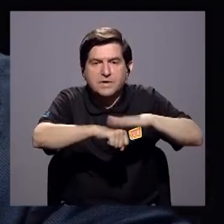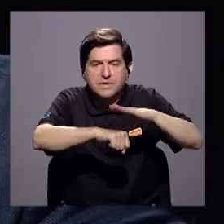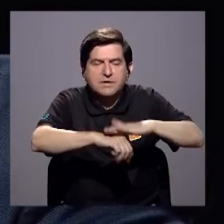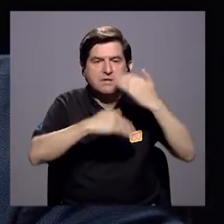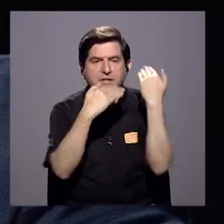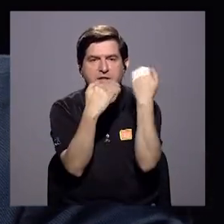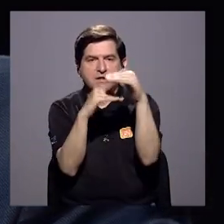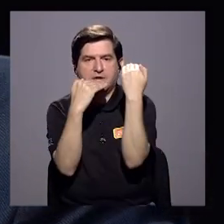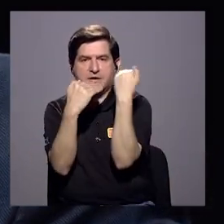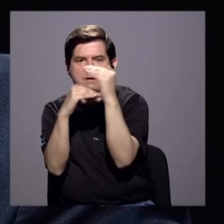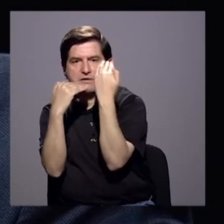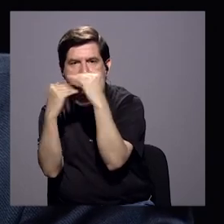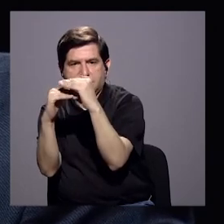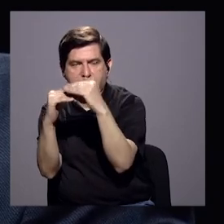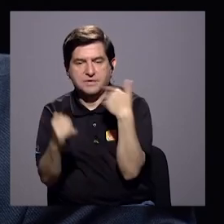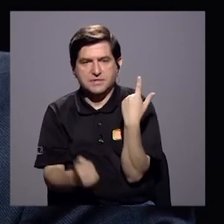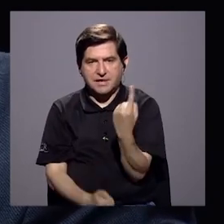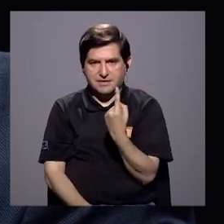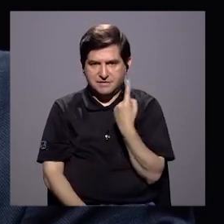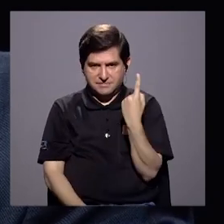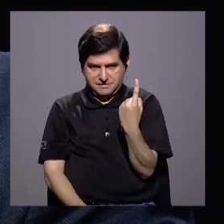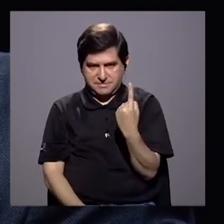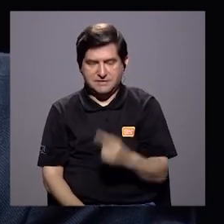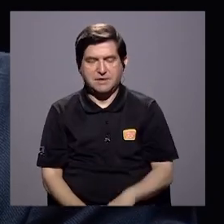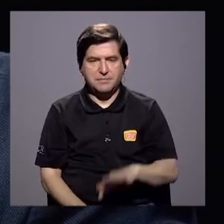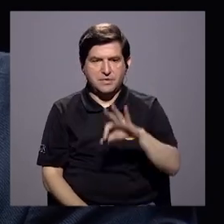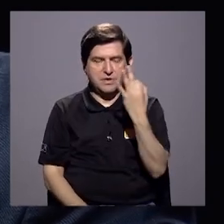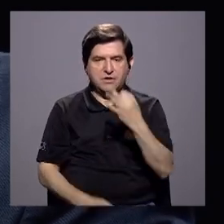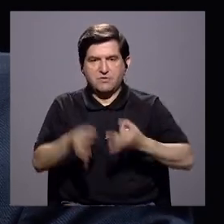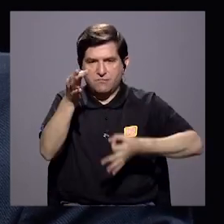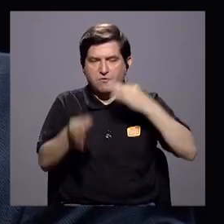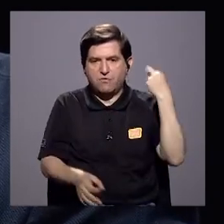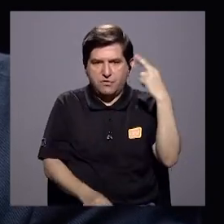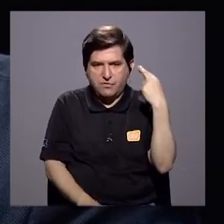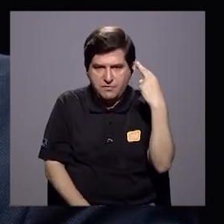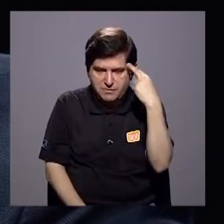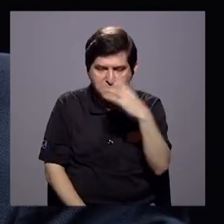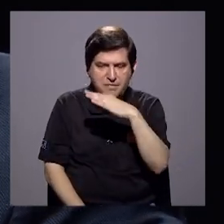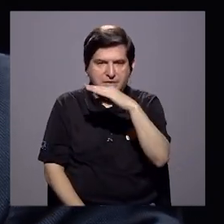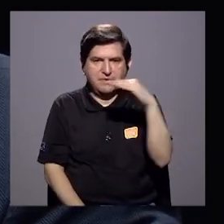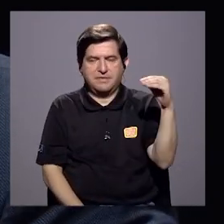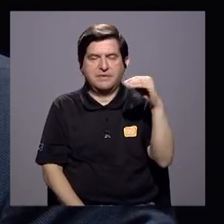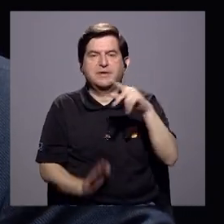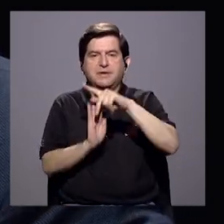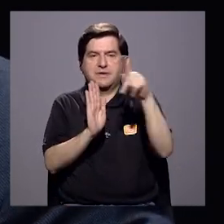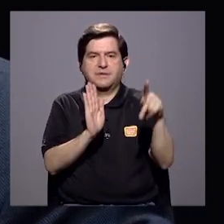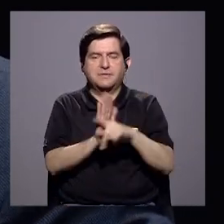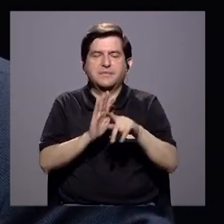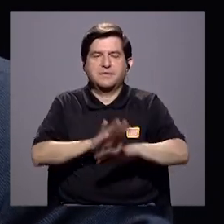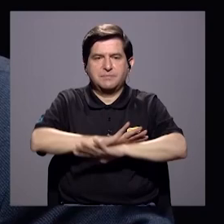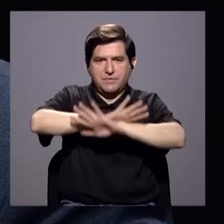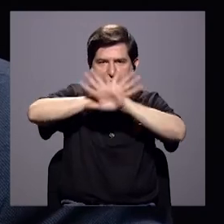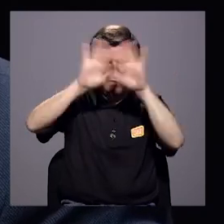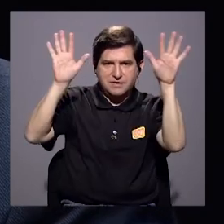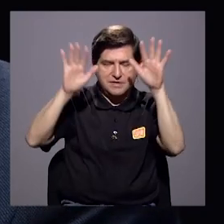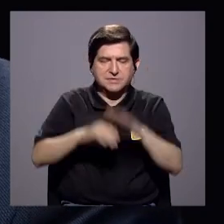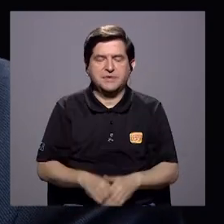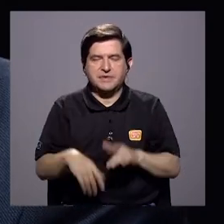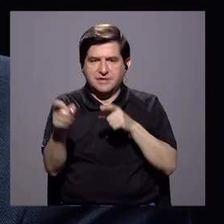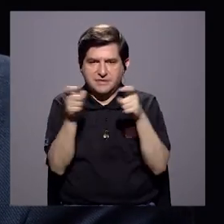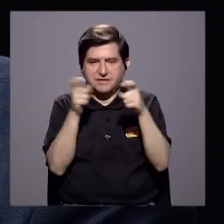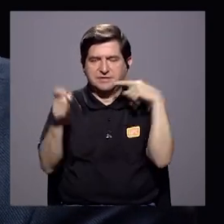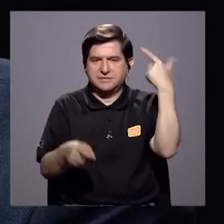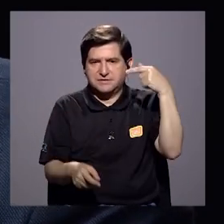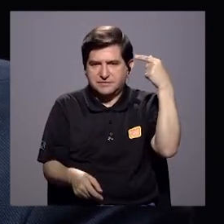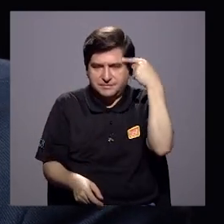limitar siempre y cuando sea de forma justa razonable y bajo el principio de transparencia administrativa del estado